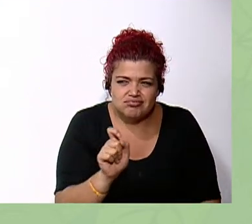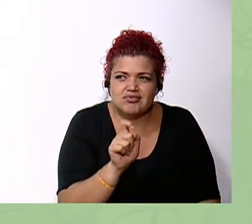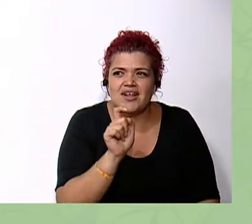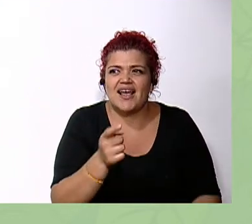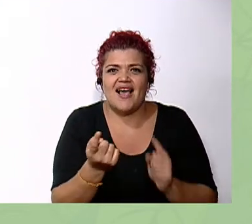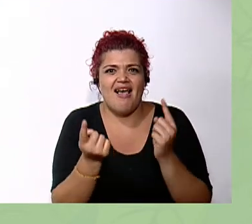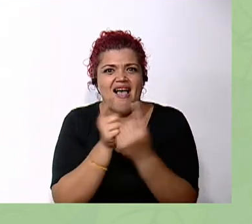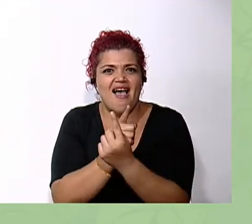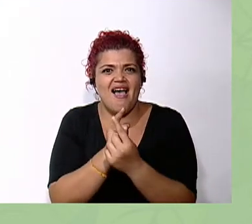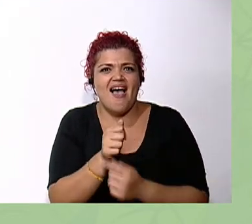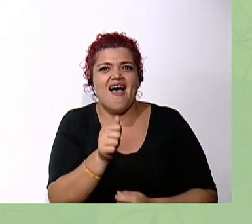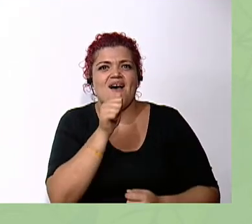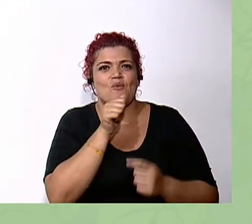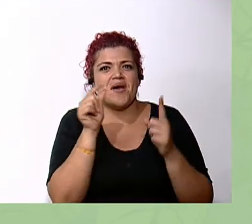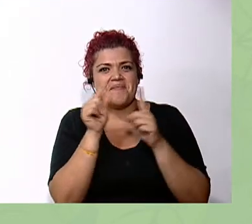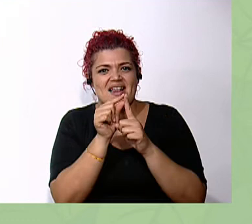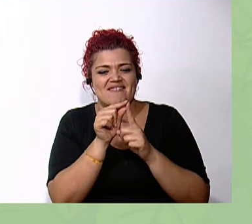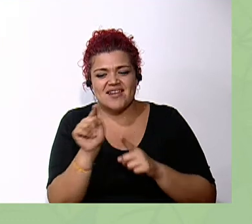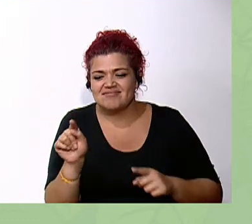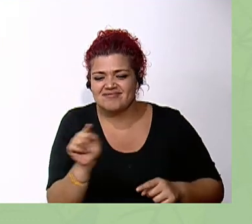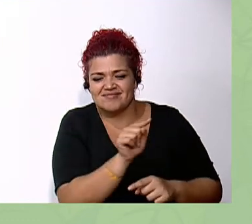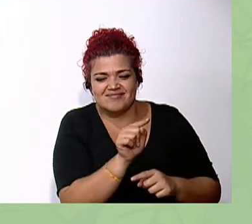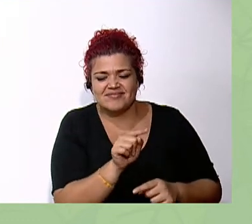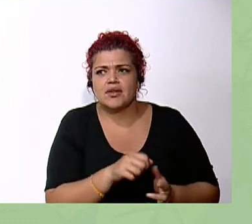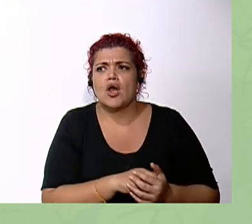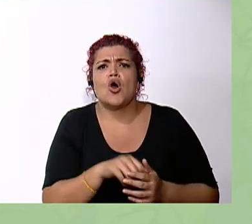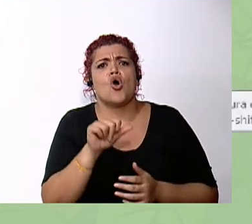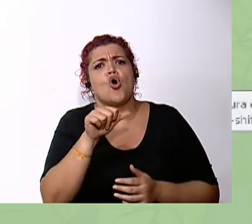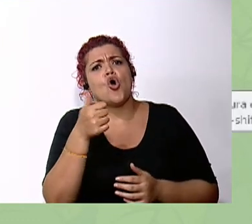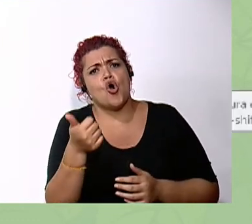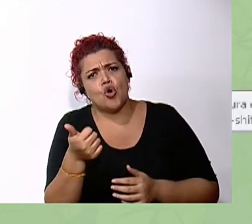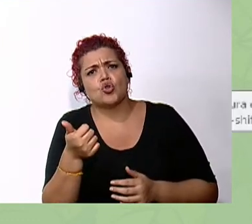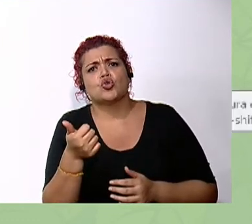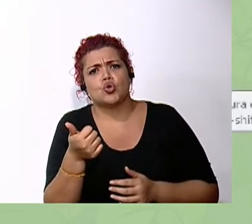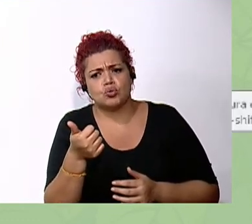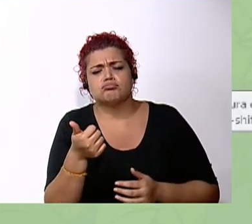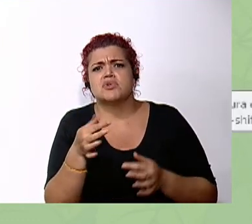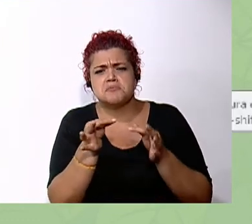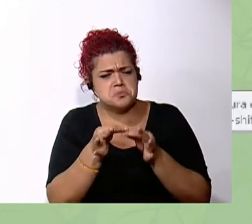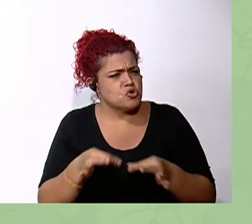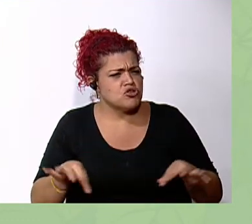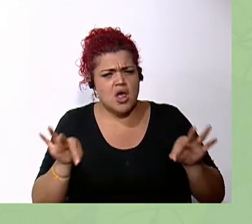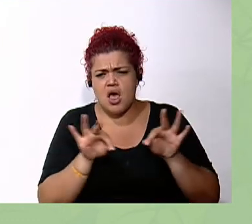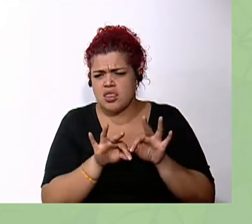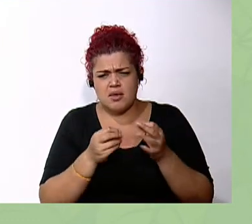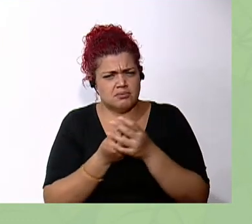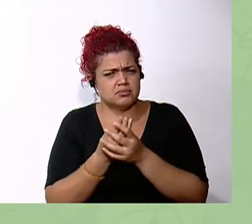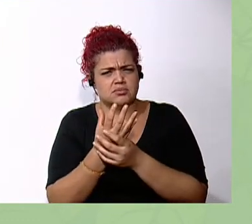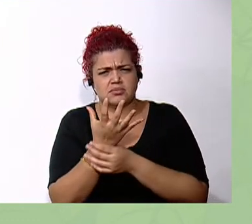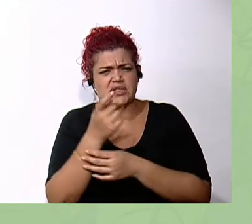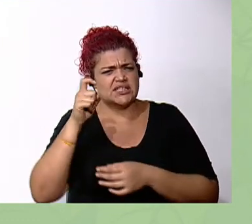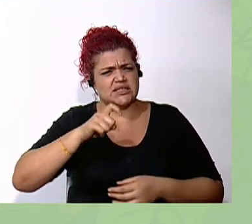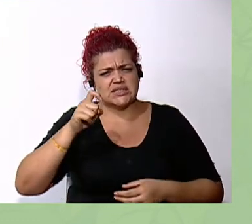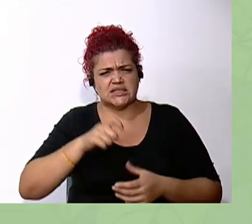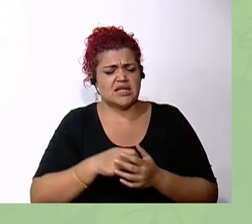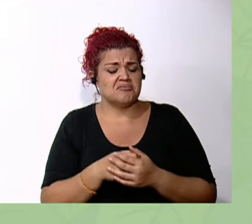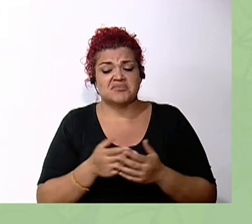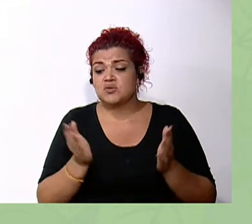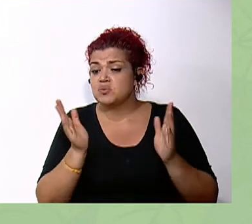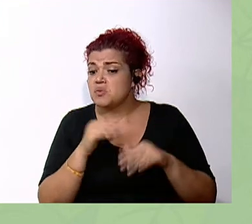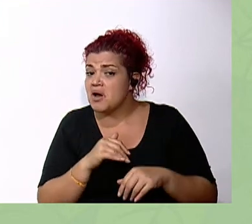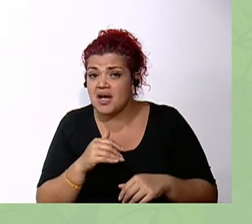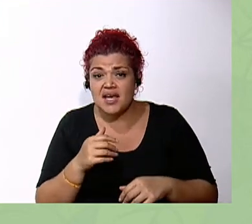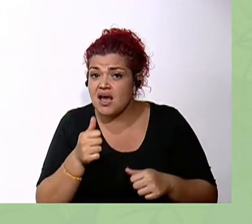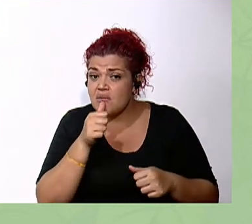la palabra agua. Otro elemento importantísimo que la planta necesita. Sin ella